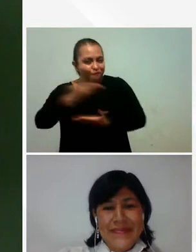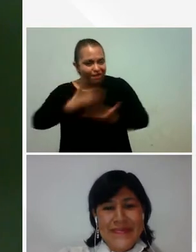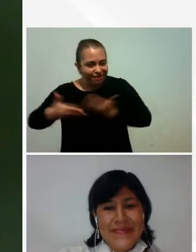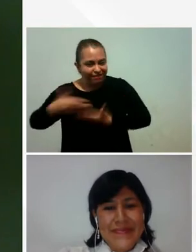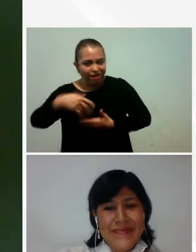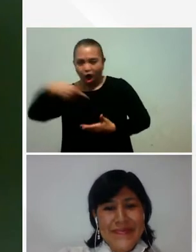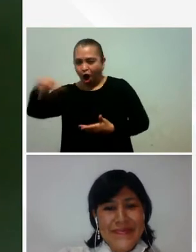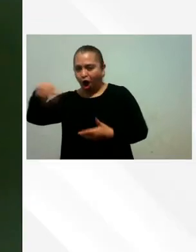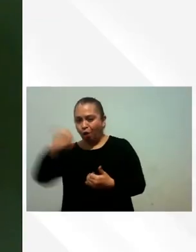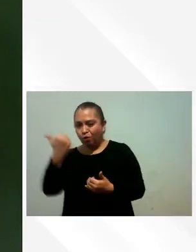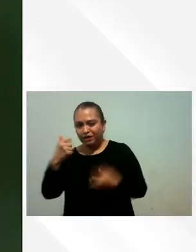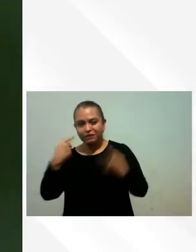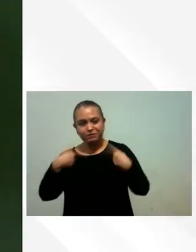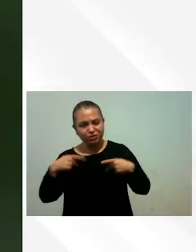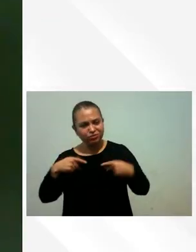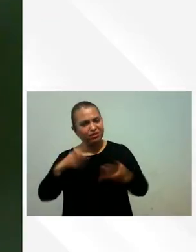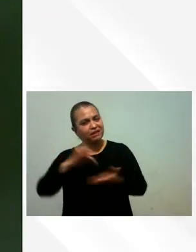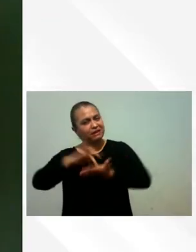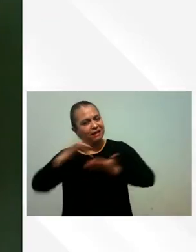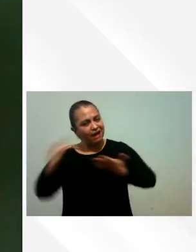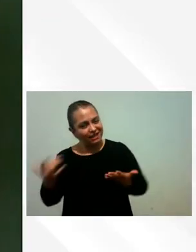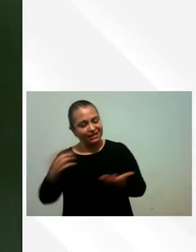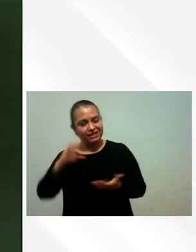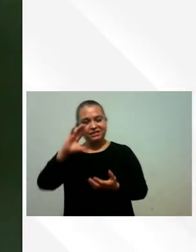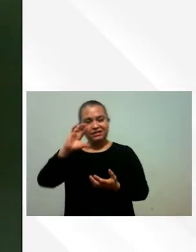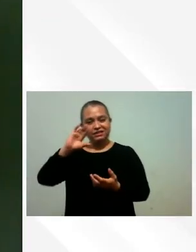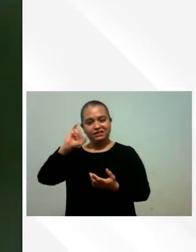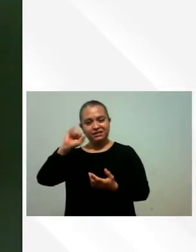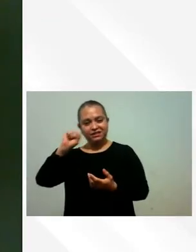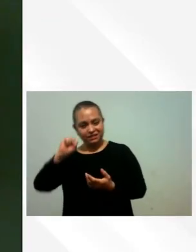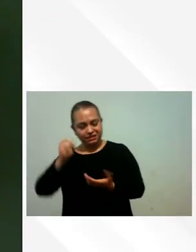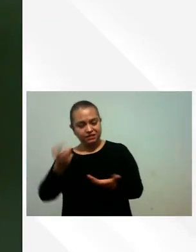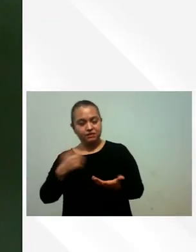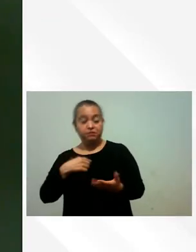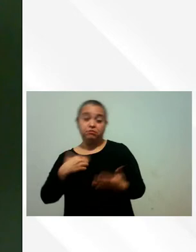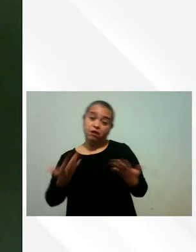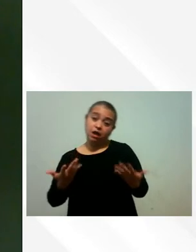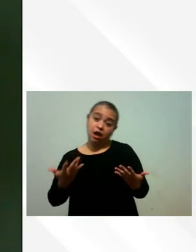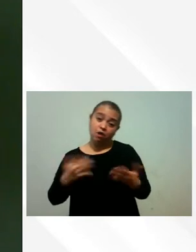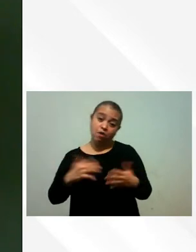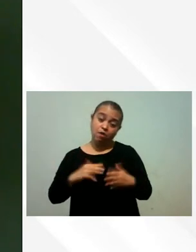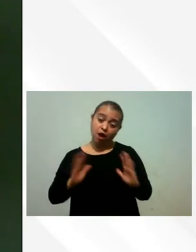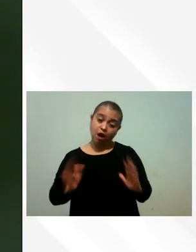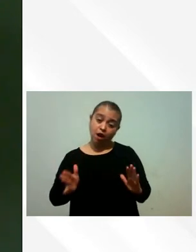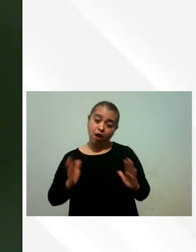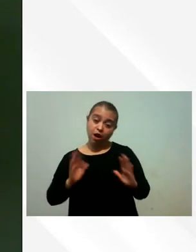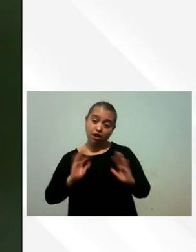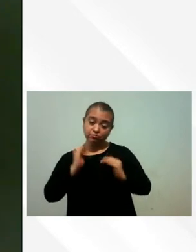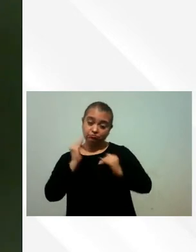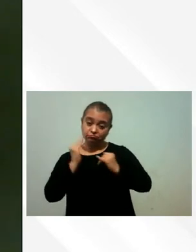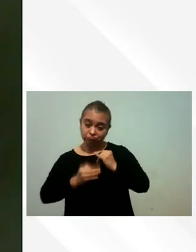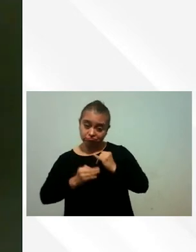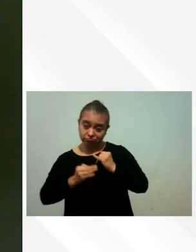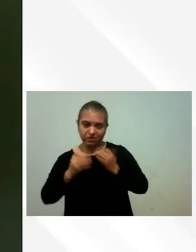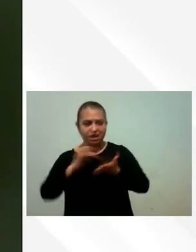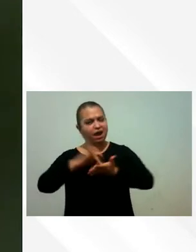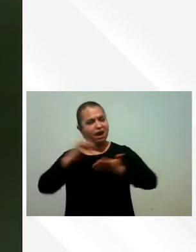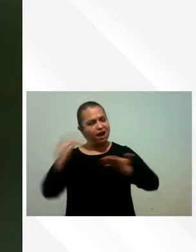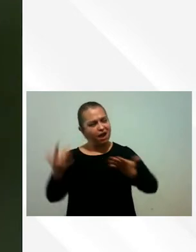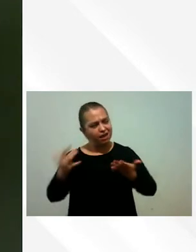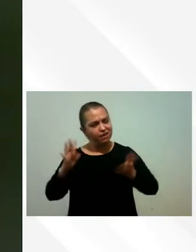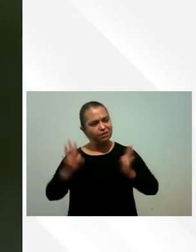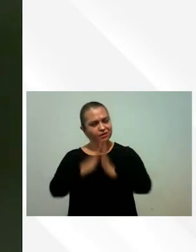Muchas gracias, Cris. Bueno, y antes de concluir, agradezco la participación a